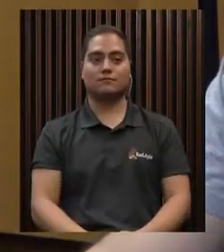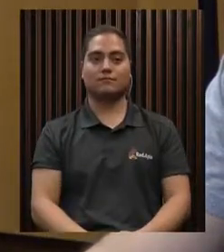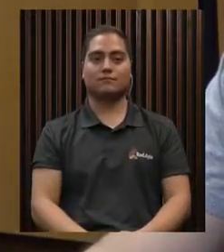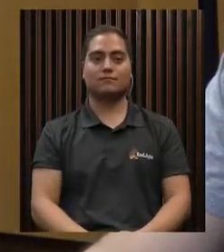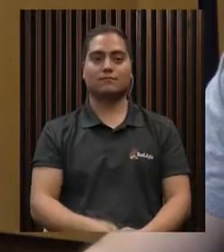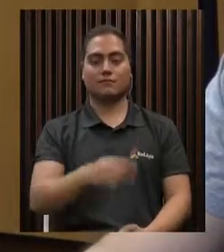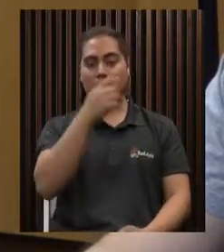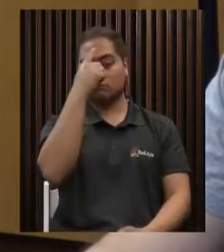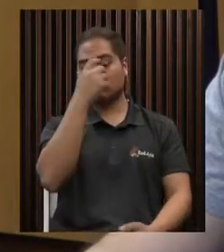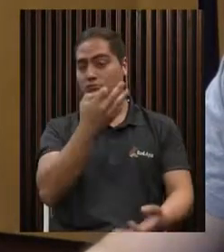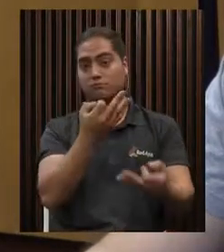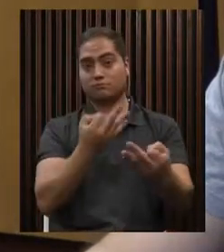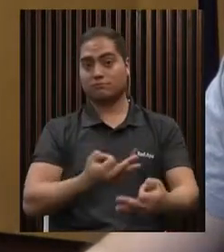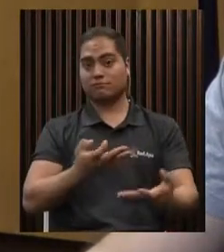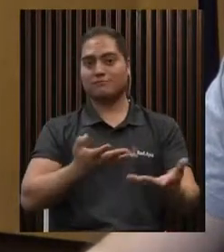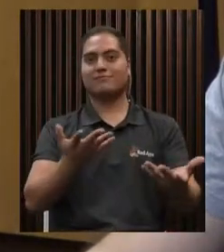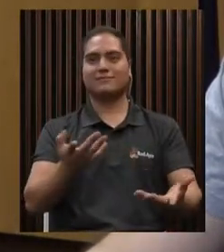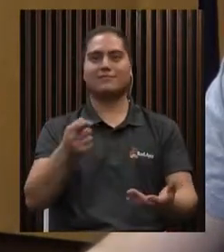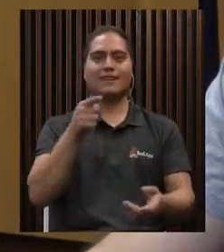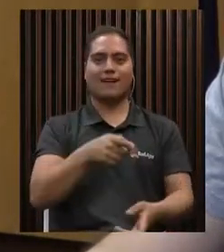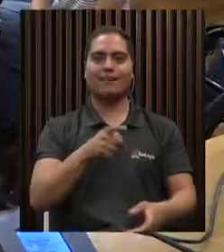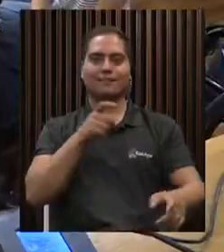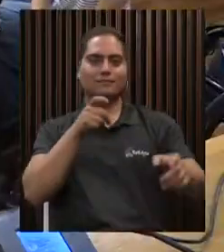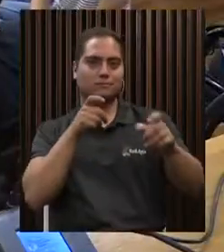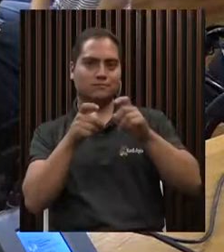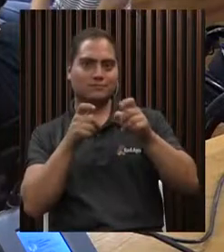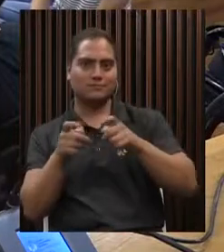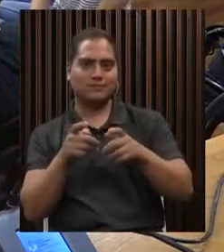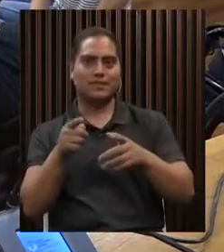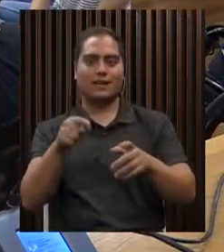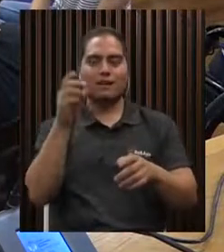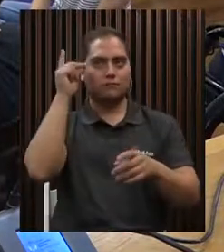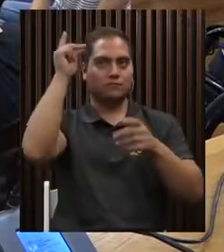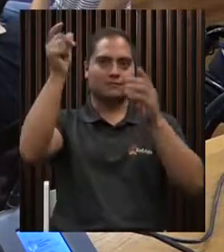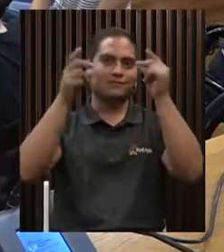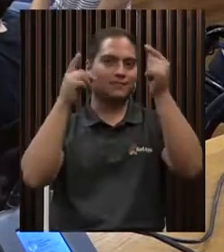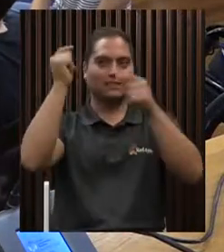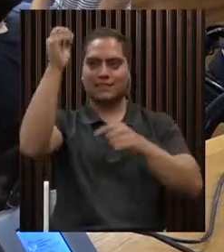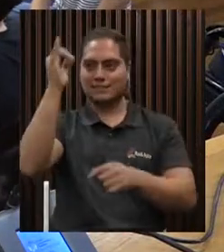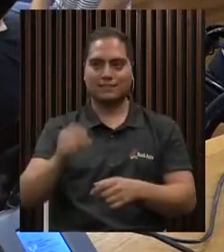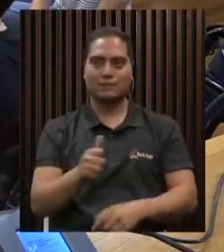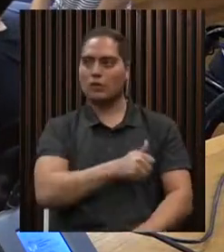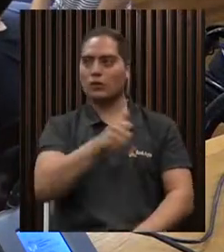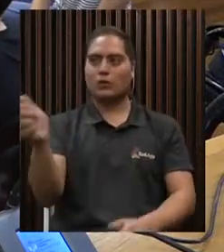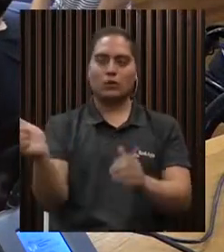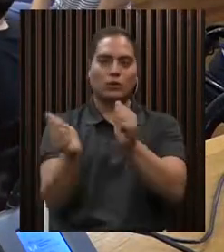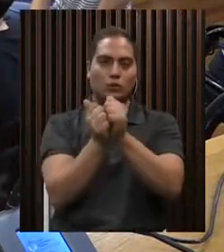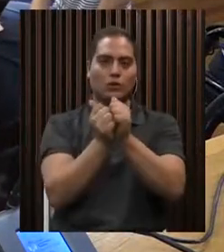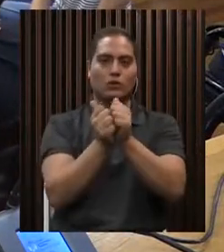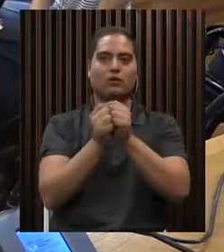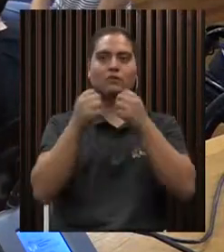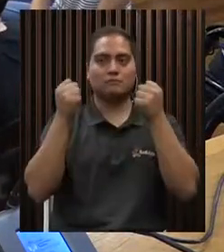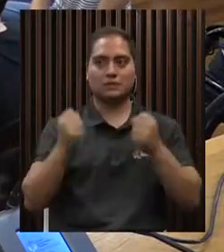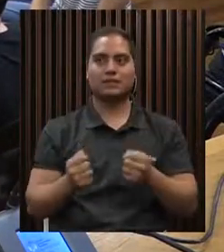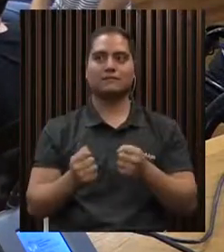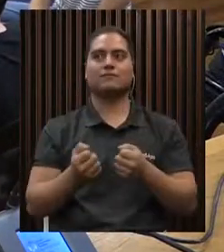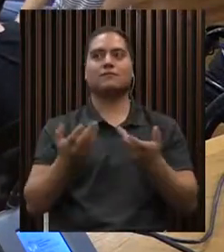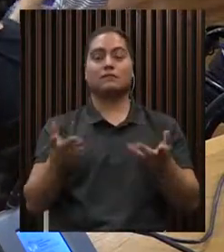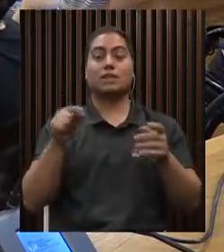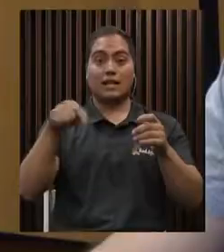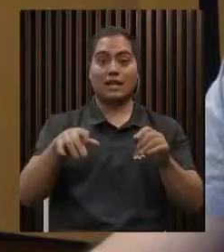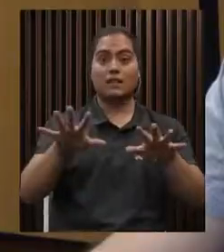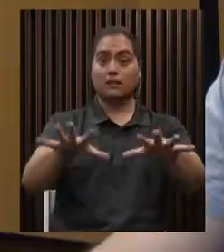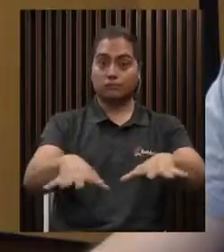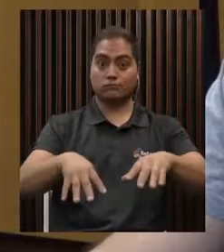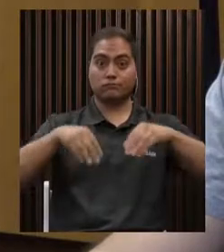Entonces, todo este riesgo, toda esta creatividad, podríamos tenerla siempre todos juntos aquí. Así que este Adventure Playground